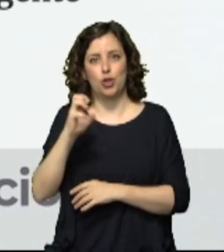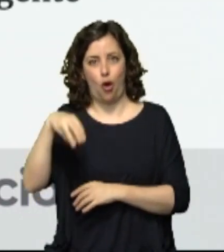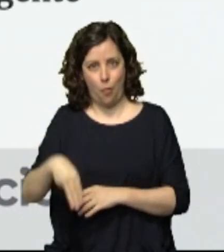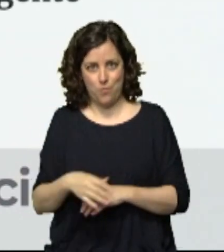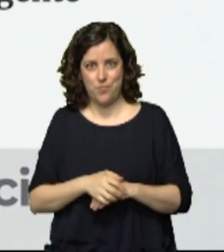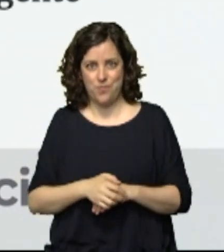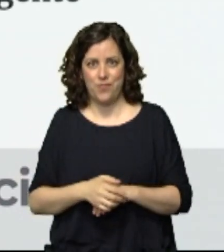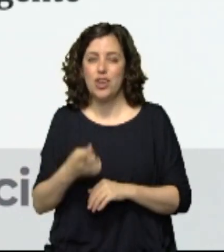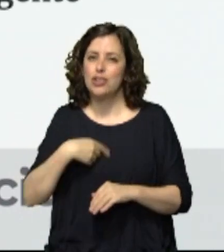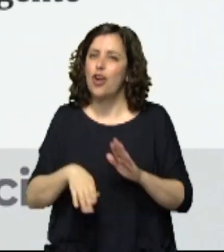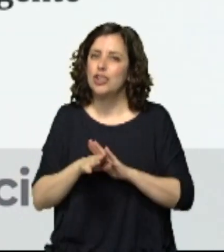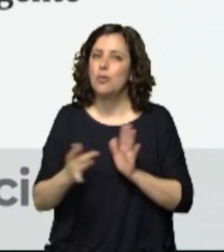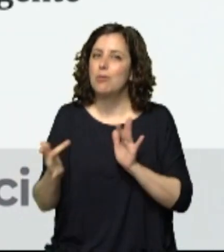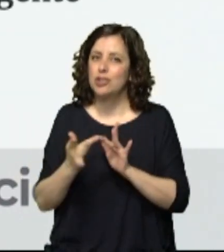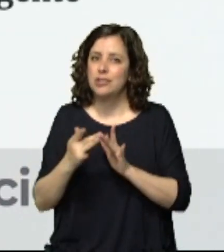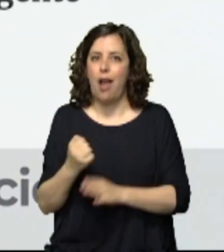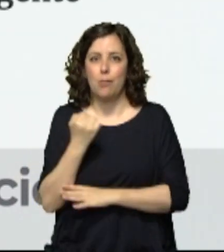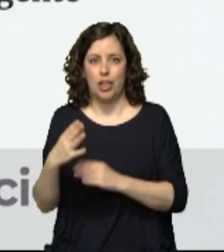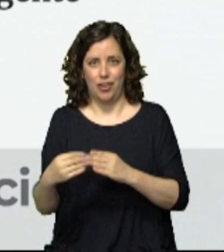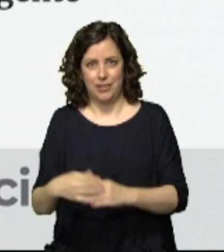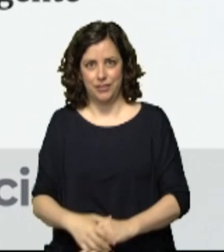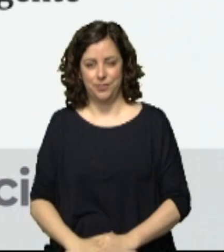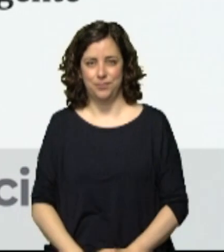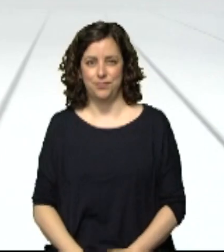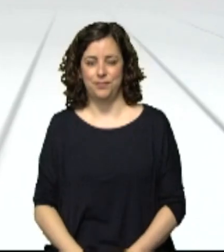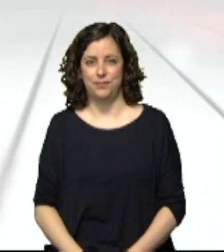Seguimos cerca apoyando a nuestra gente.